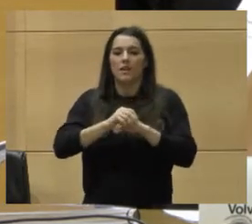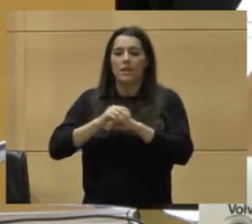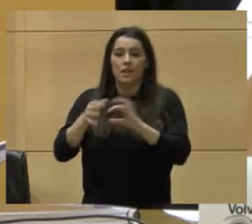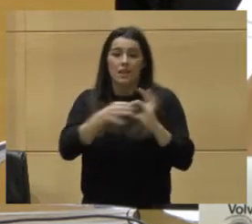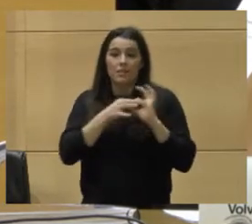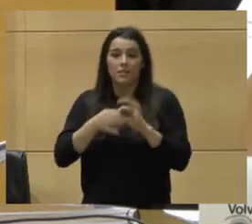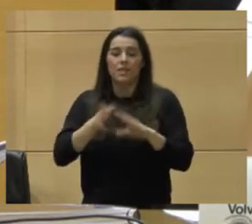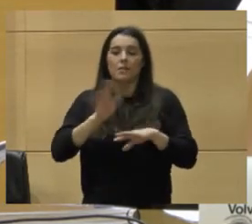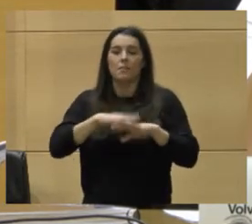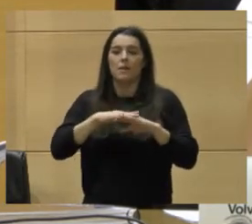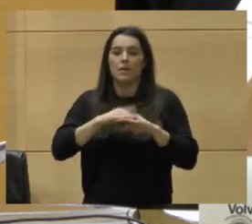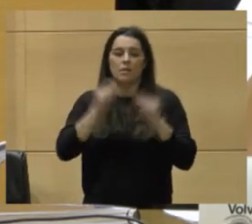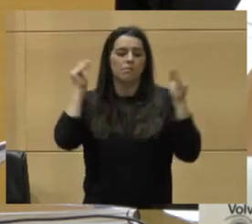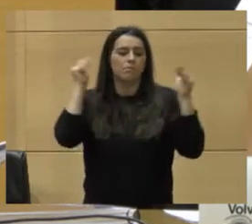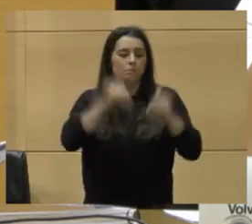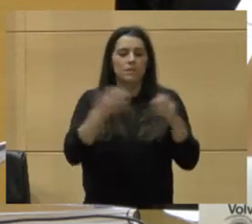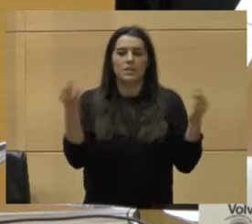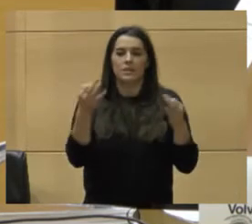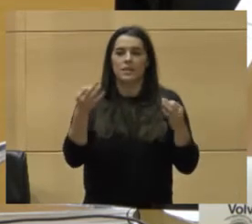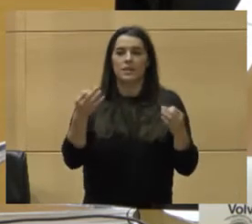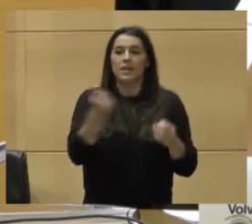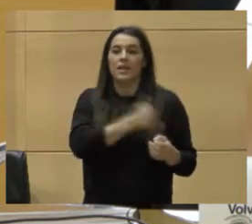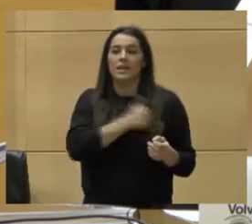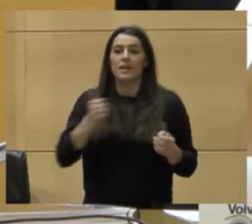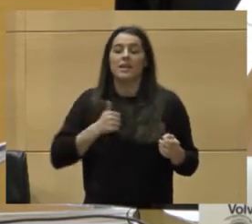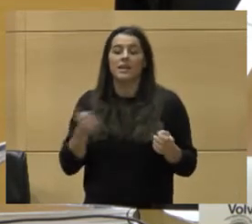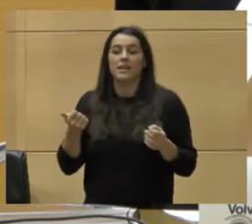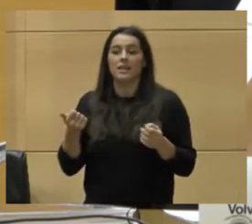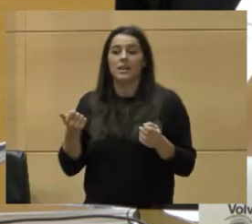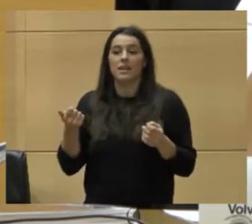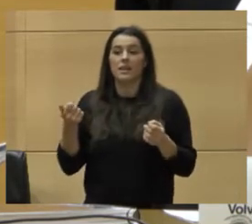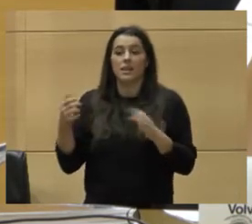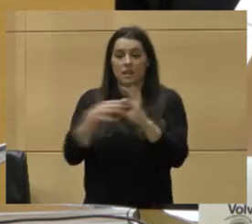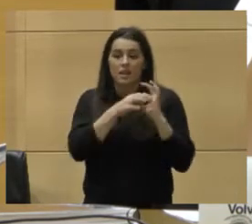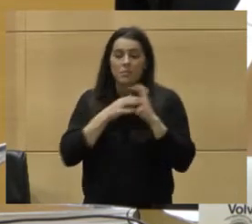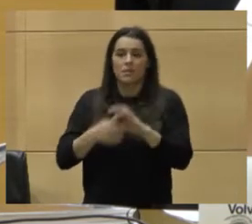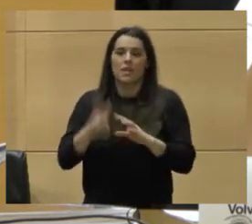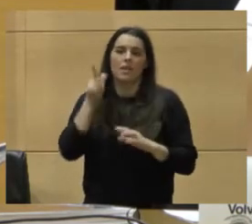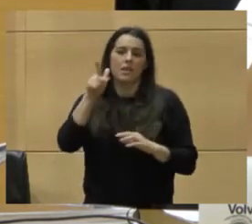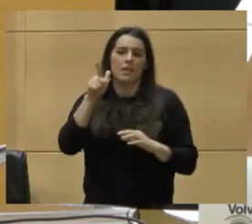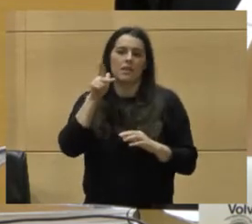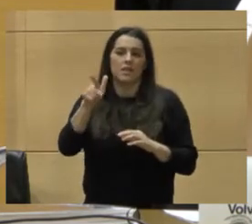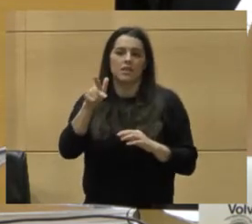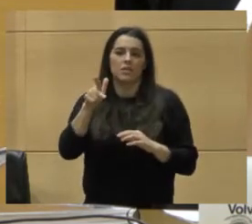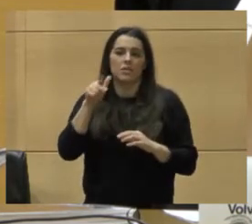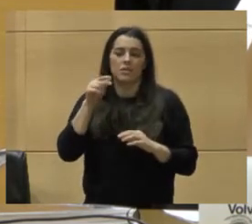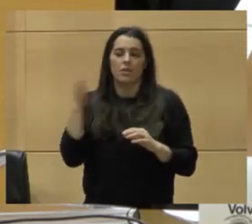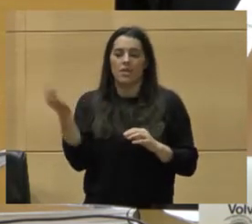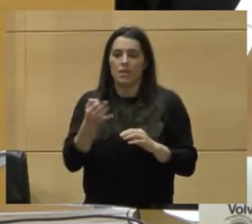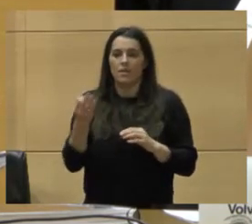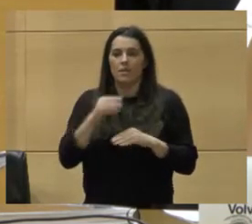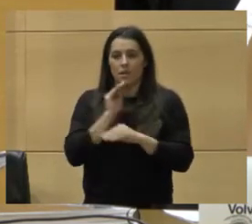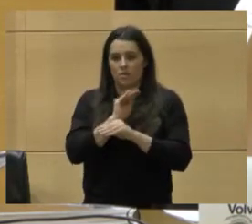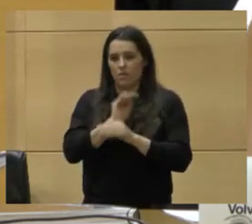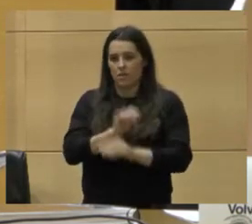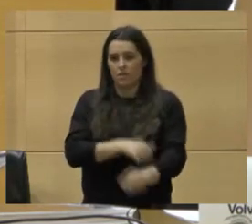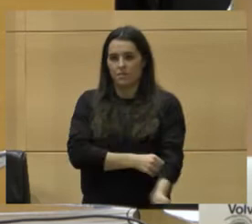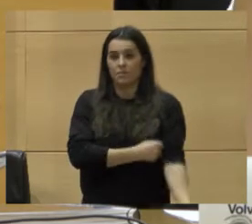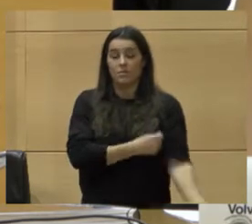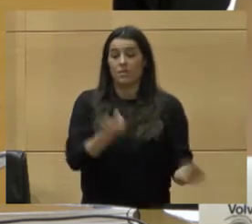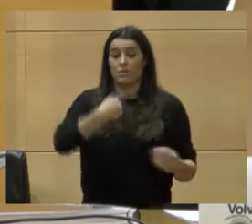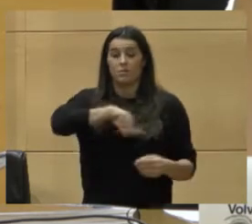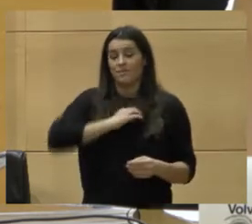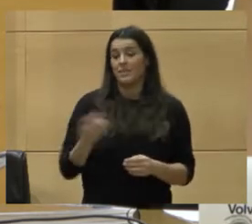centro si hablamos de interdependencia el derecho y el deber de los cuidados y ahí necesitamos visibilizar realmente